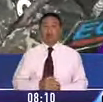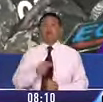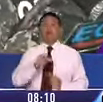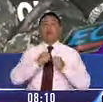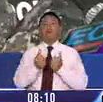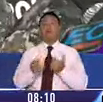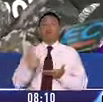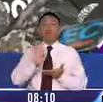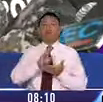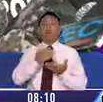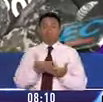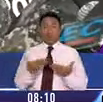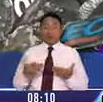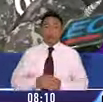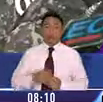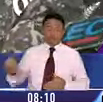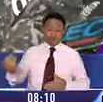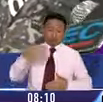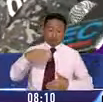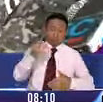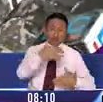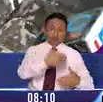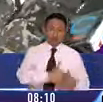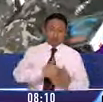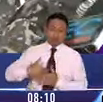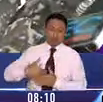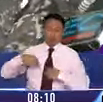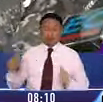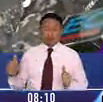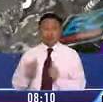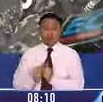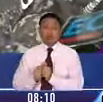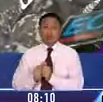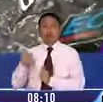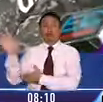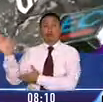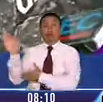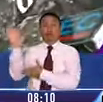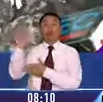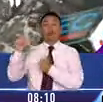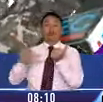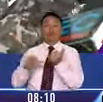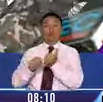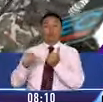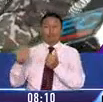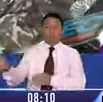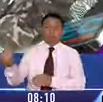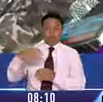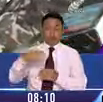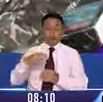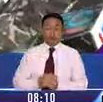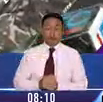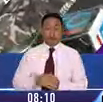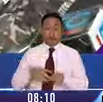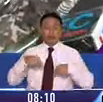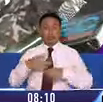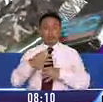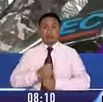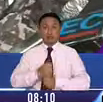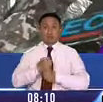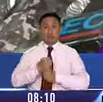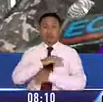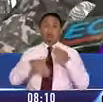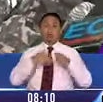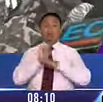puedan retirar sus pertenencias a través de algún delegado o algún asesor, y se mantendrá la seguridad a nivel nacional